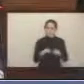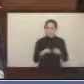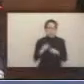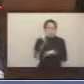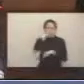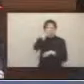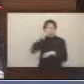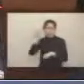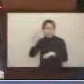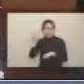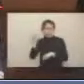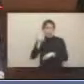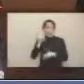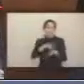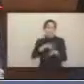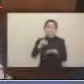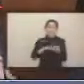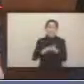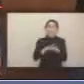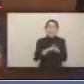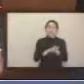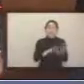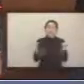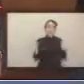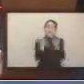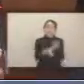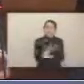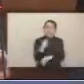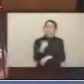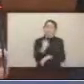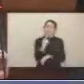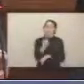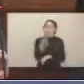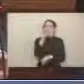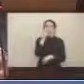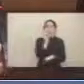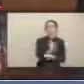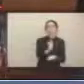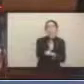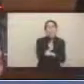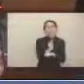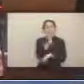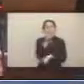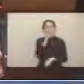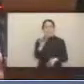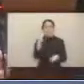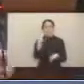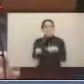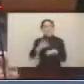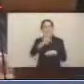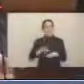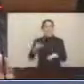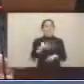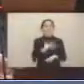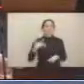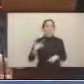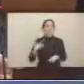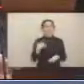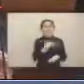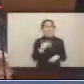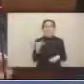por eso cuando usted hablaba de equívocos, yo también se lo digo, lo de guardería suena a otra cosa, que es quizá lo que ustedes quieren, que es aparcamiento